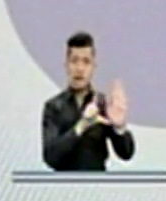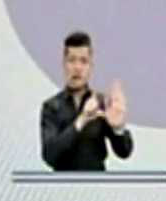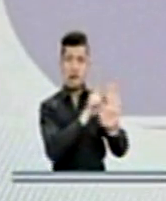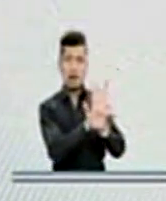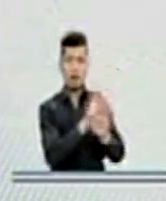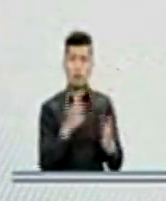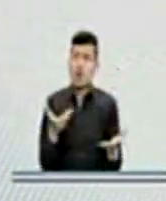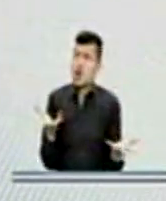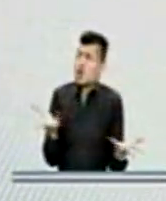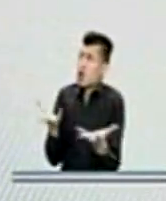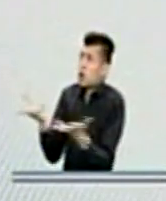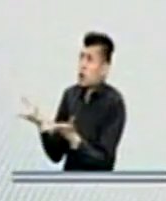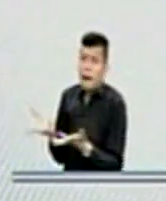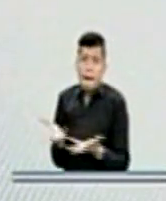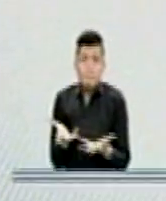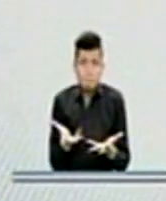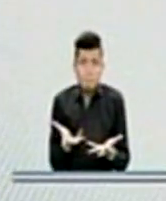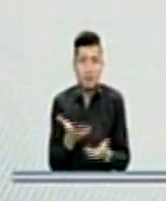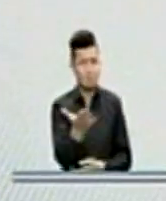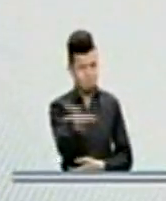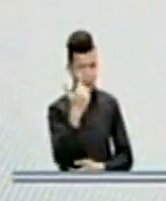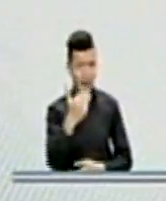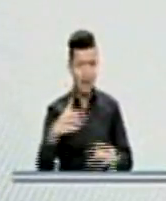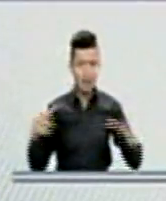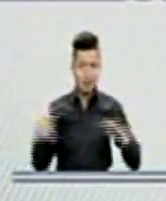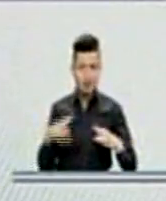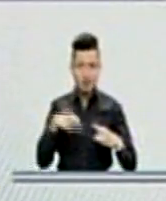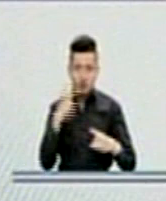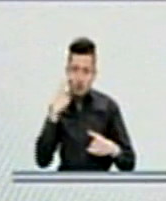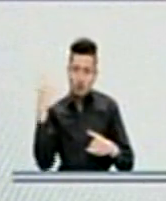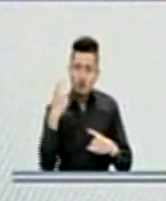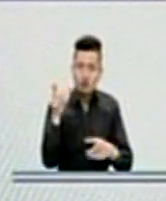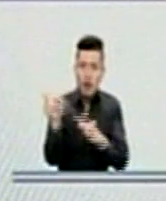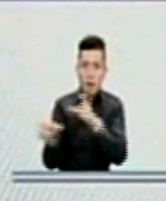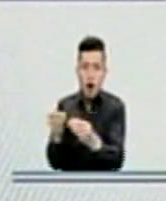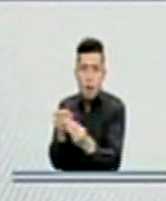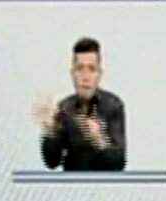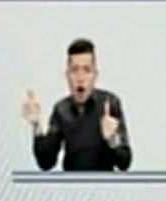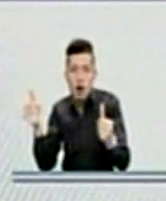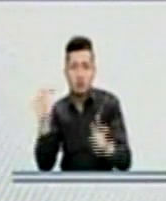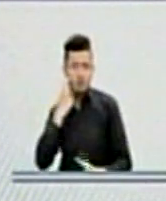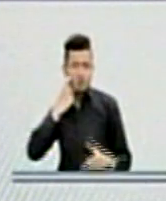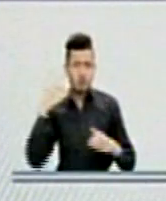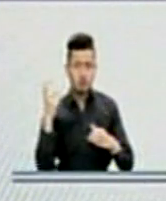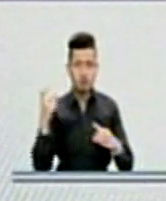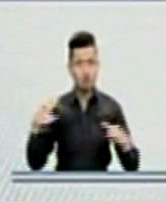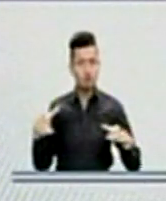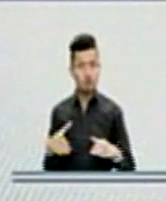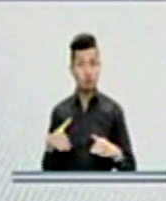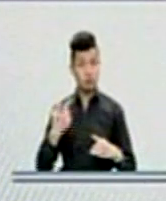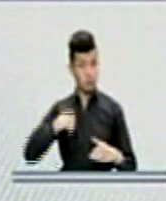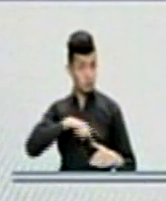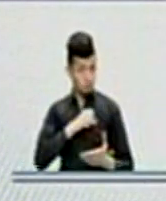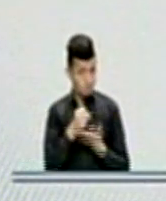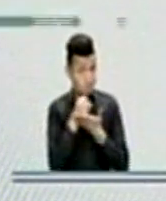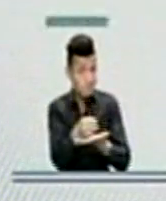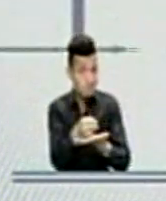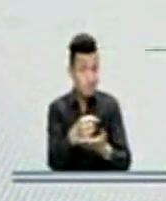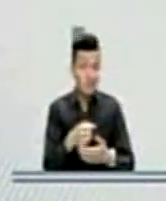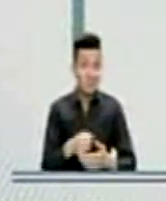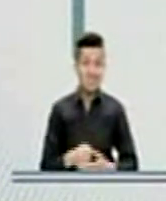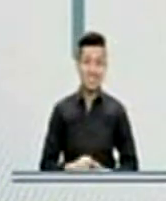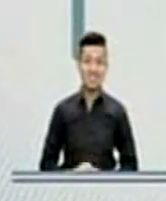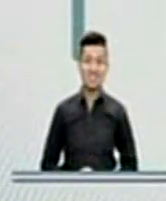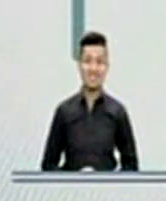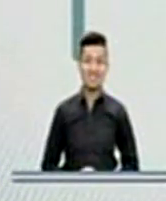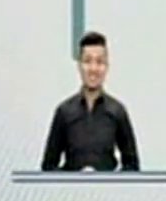de quienes no se conoce su paradero, acércate a la unidad de búsqueda de personas dadas por desaparecidas. Nosotros